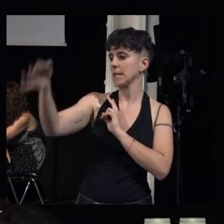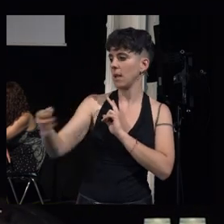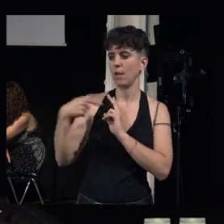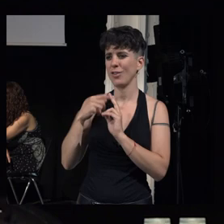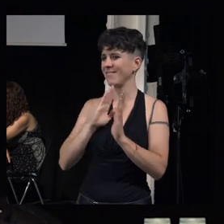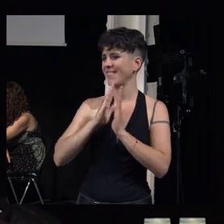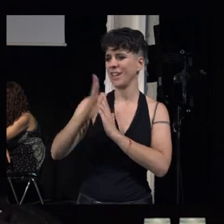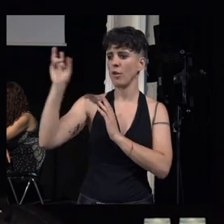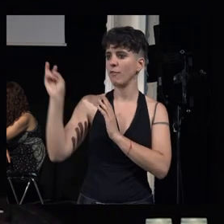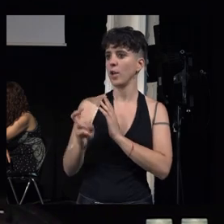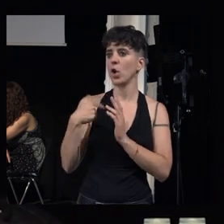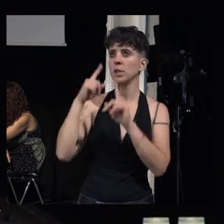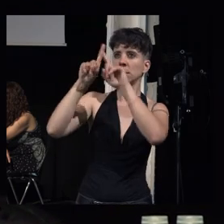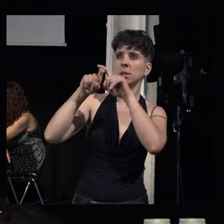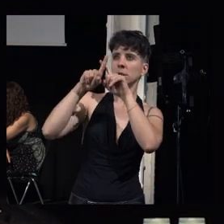sin plantearme nada por el camino.